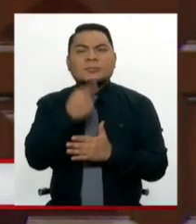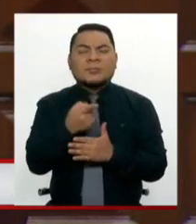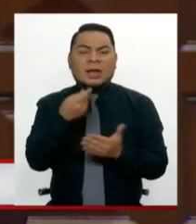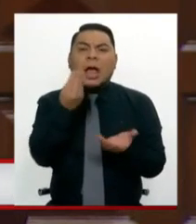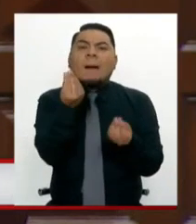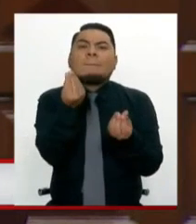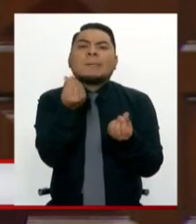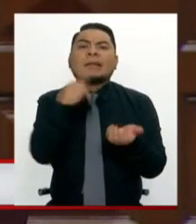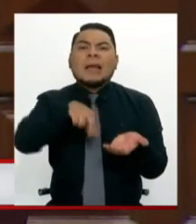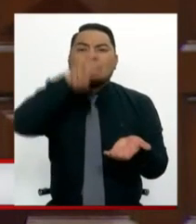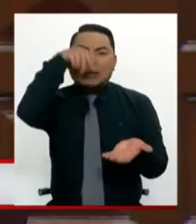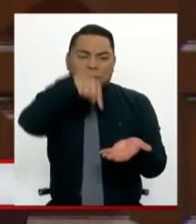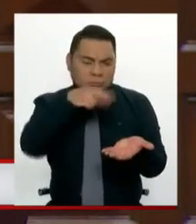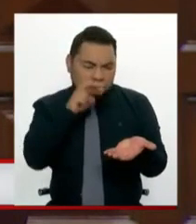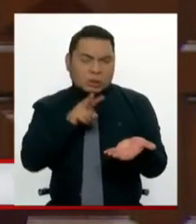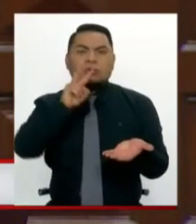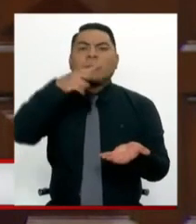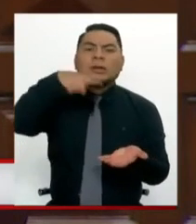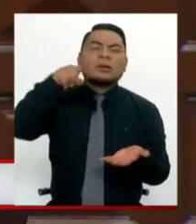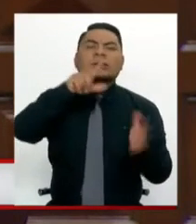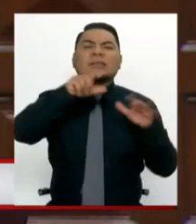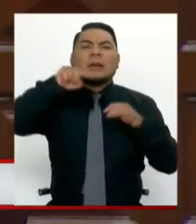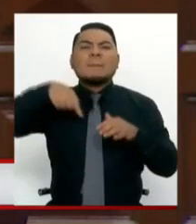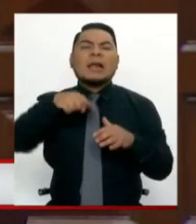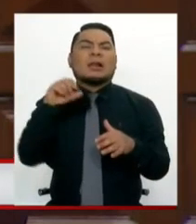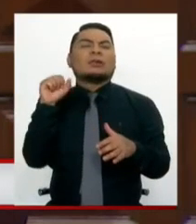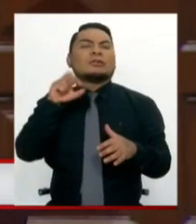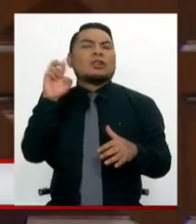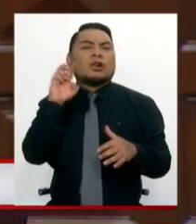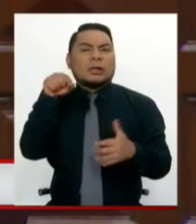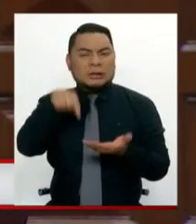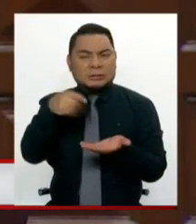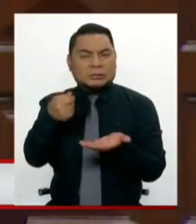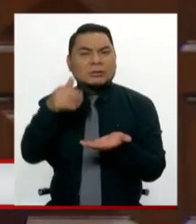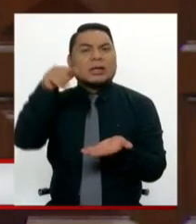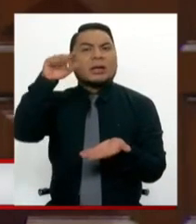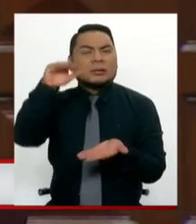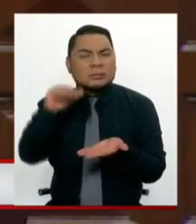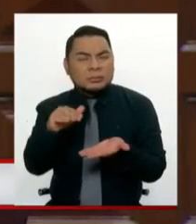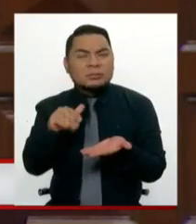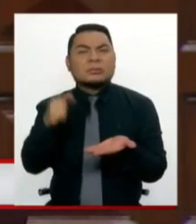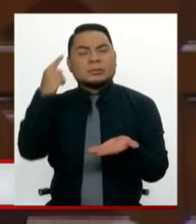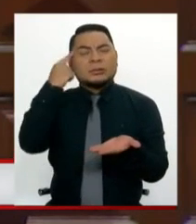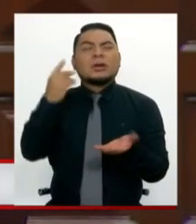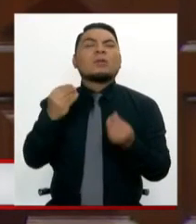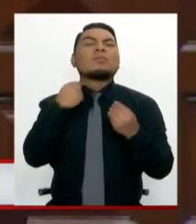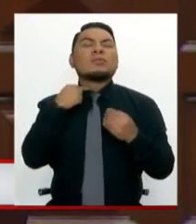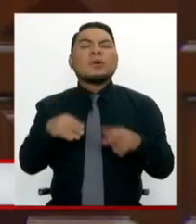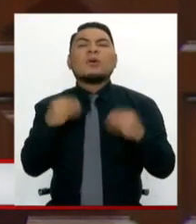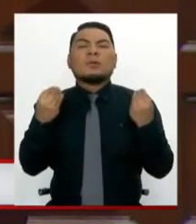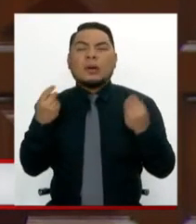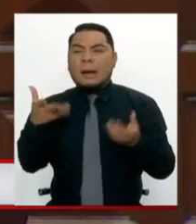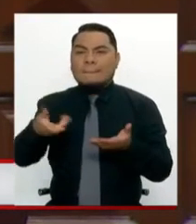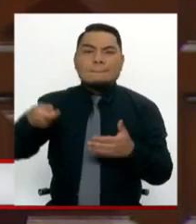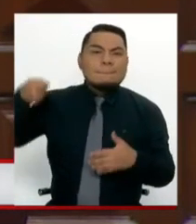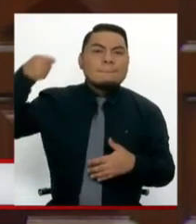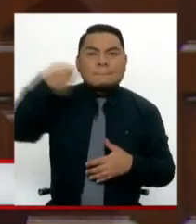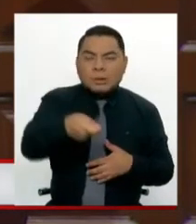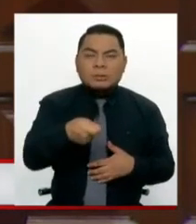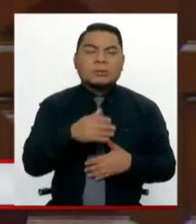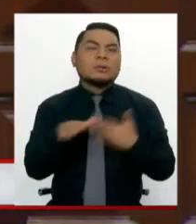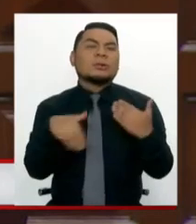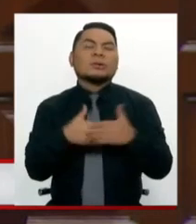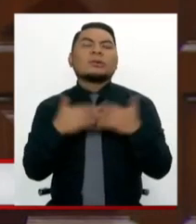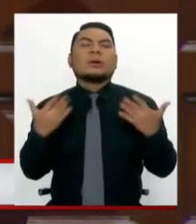un monto de 2.700.000 dólares. Esta cifra reducida fue consecuencia del gasto que se